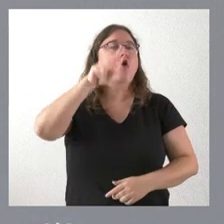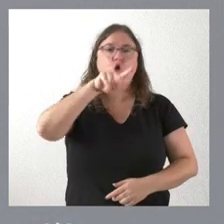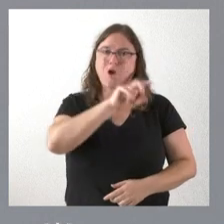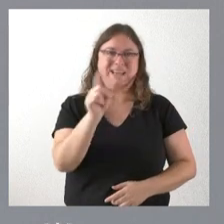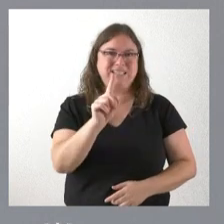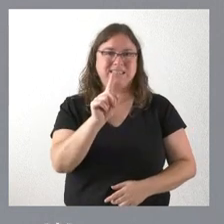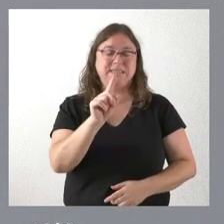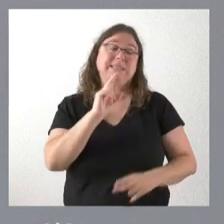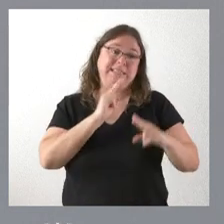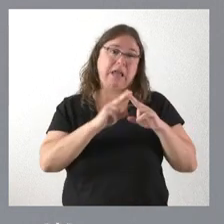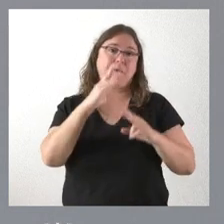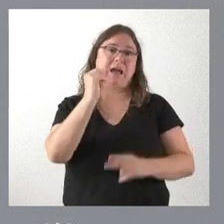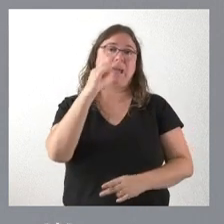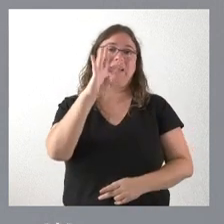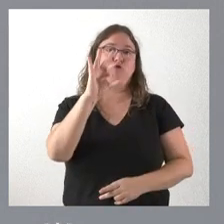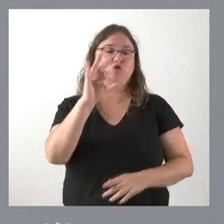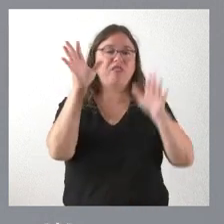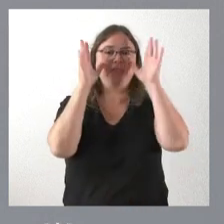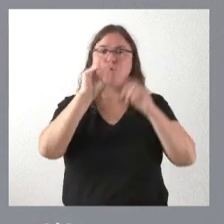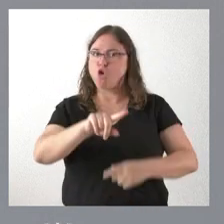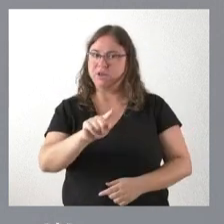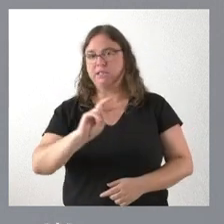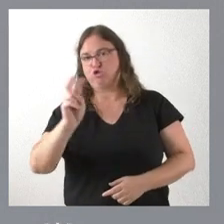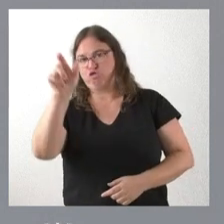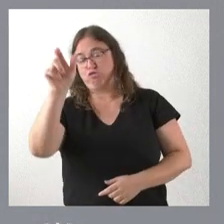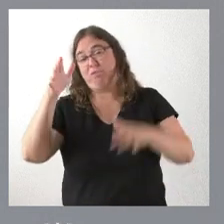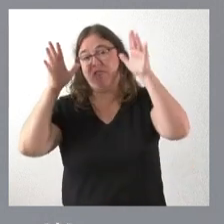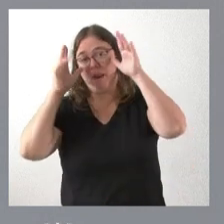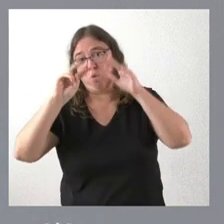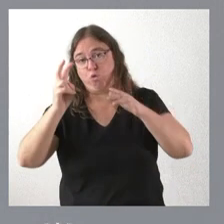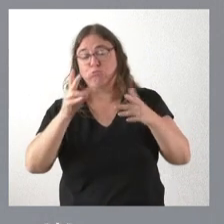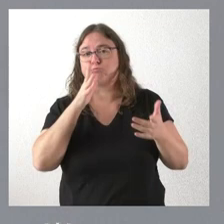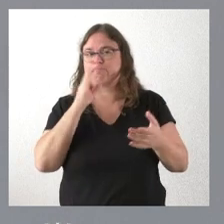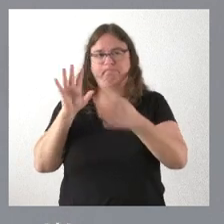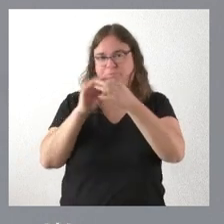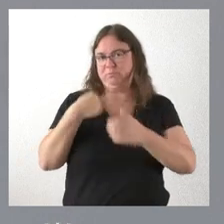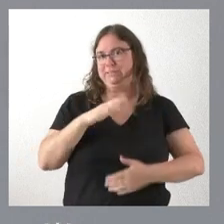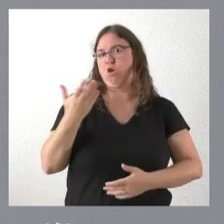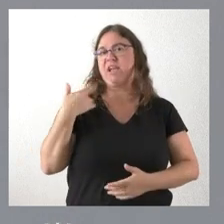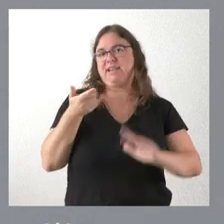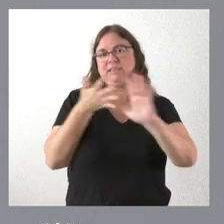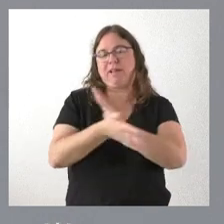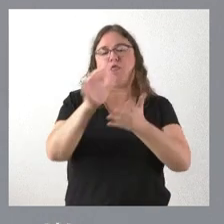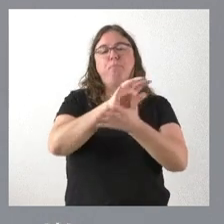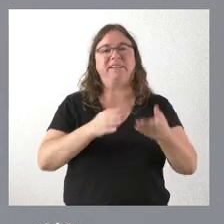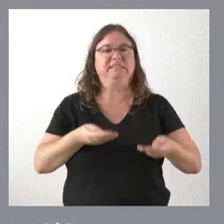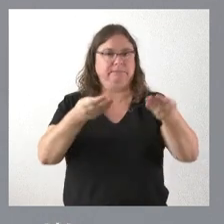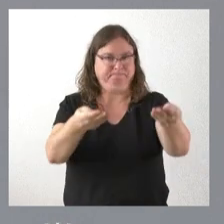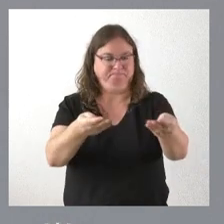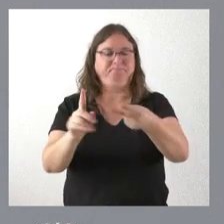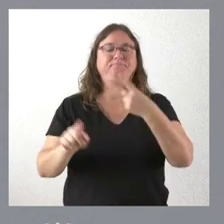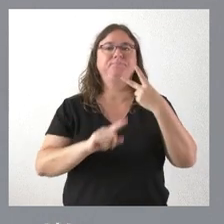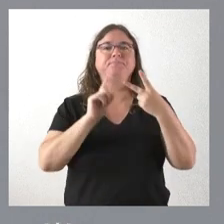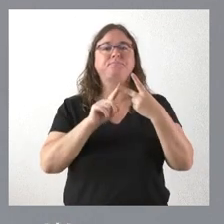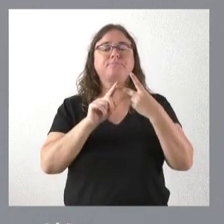a Carlitos y por tanto a esa nota de prensa y en sus términos me refiero sobre este asunto la segunda cuestión